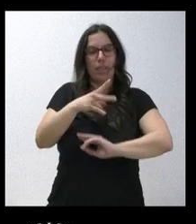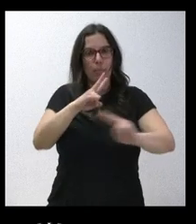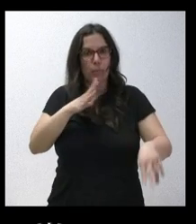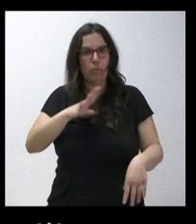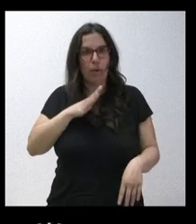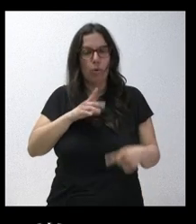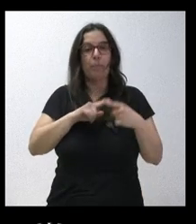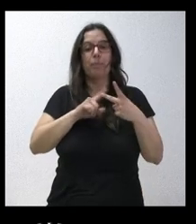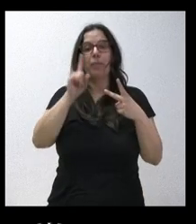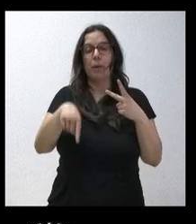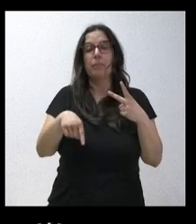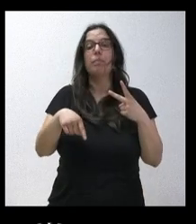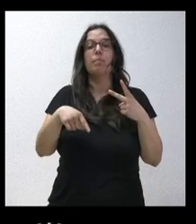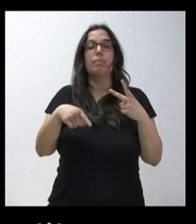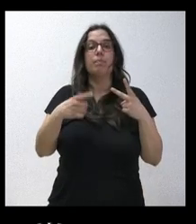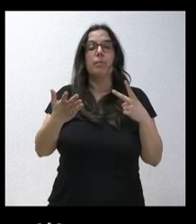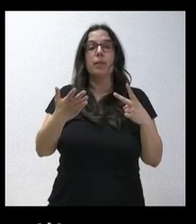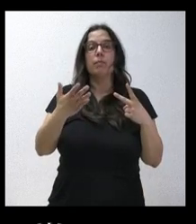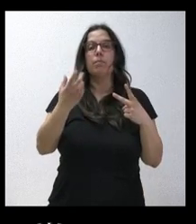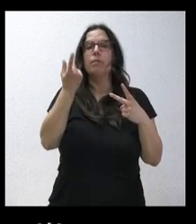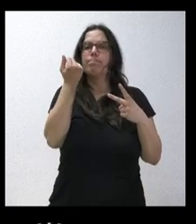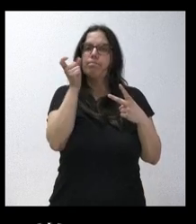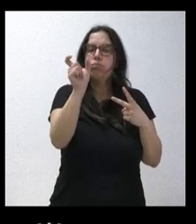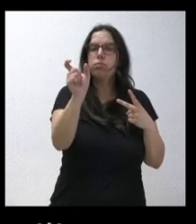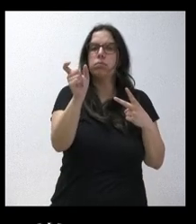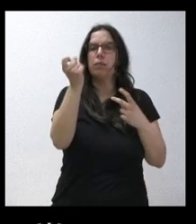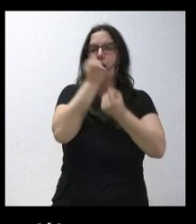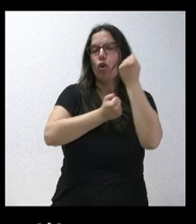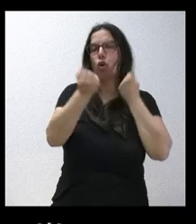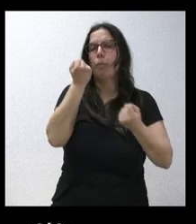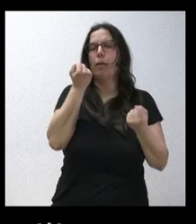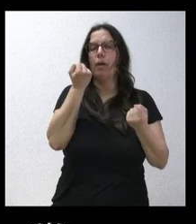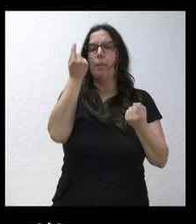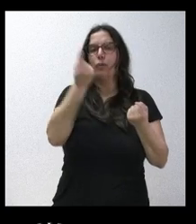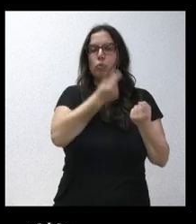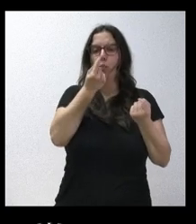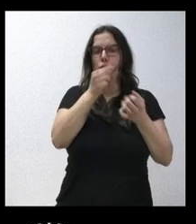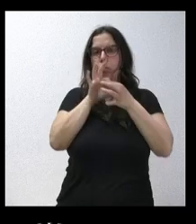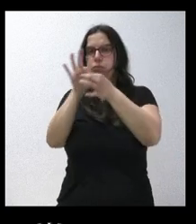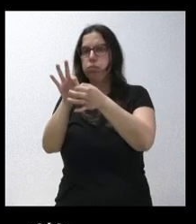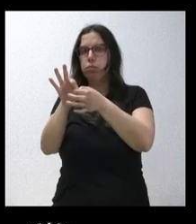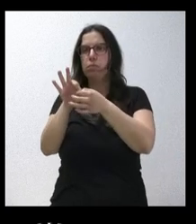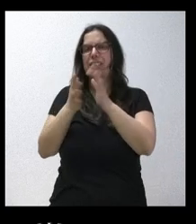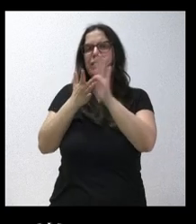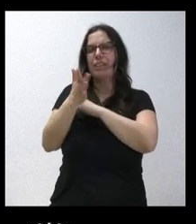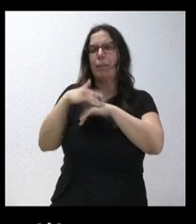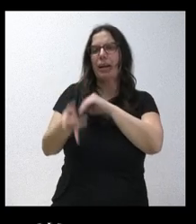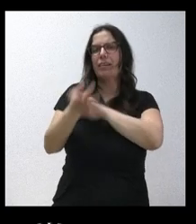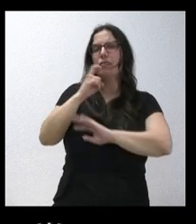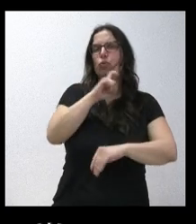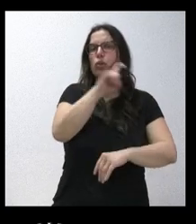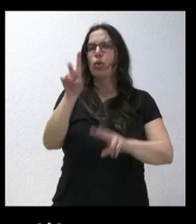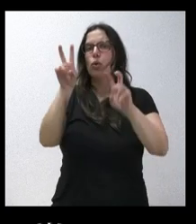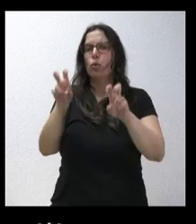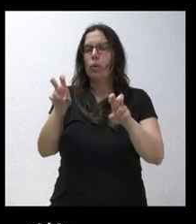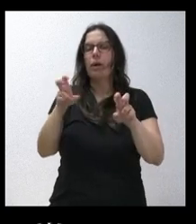eso por un lado y por otro qué cuantía económica o qué partida va va a suponer la creación de esta nueva fundación para las